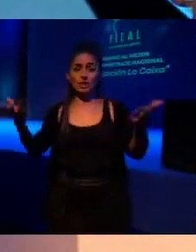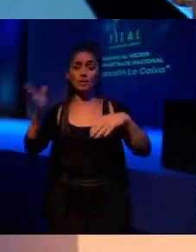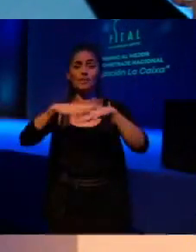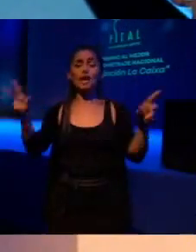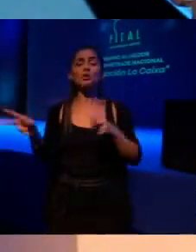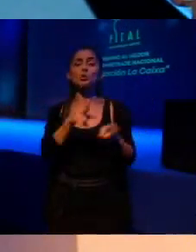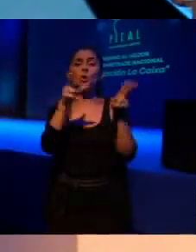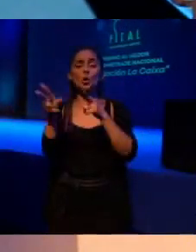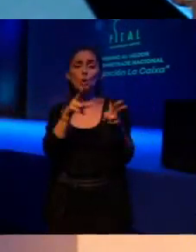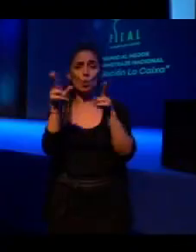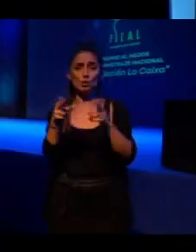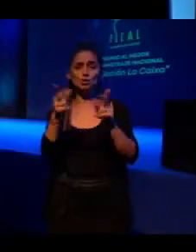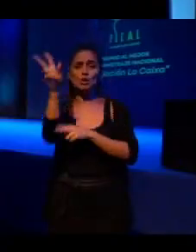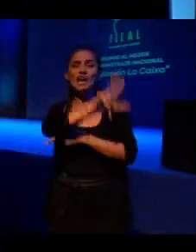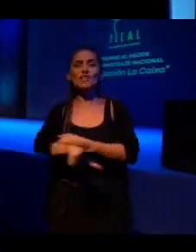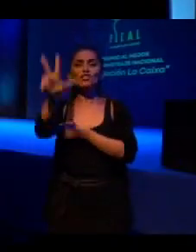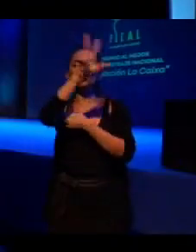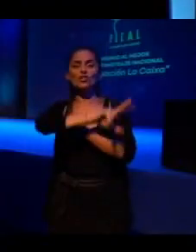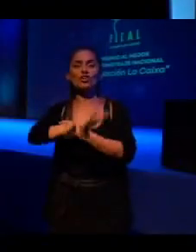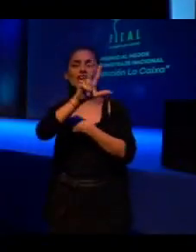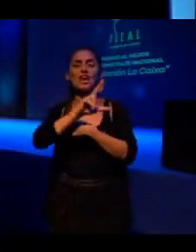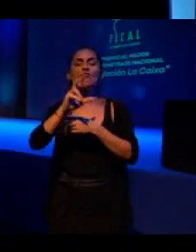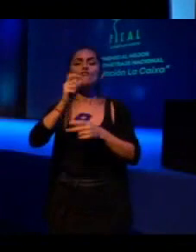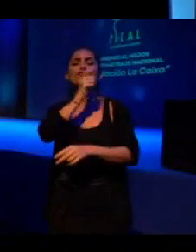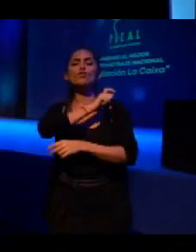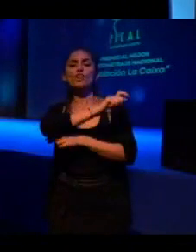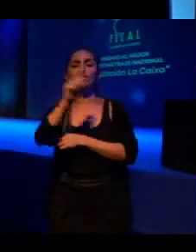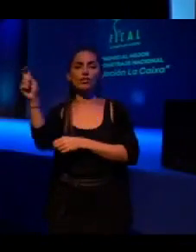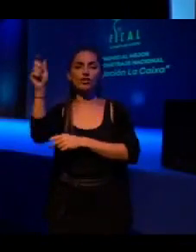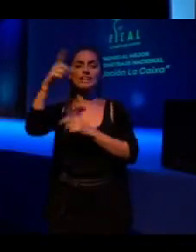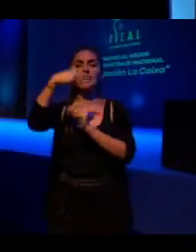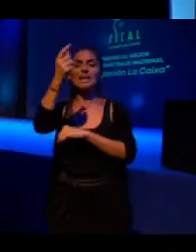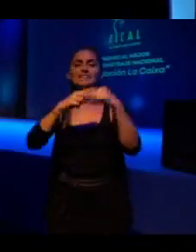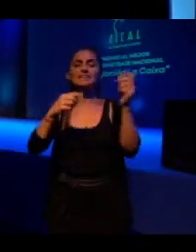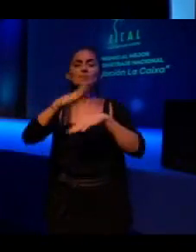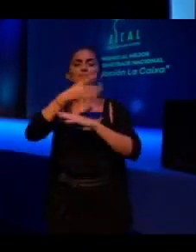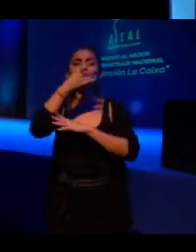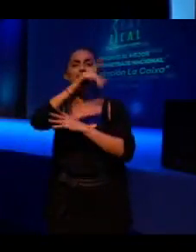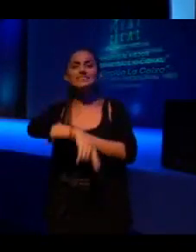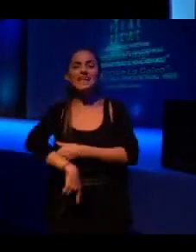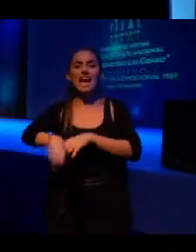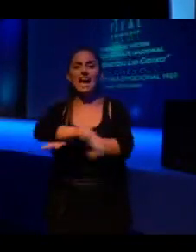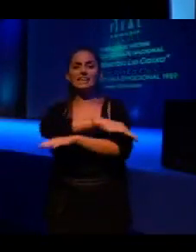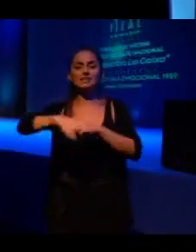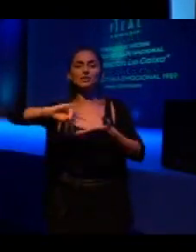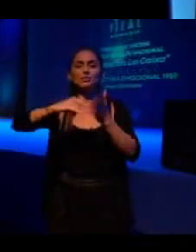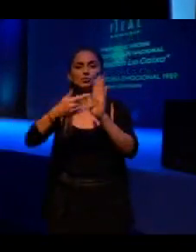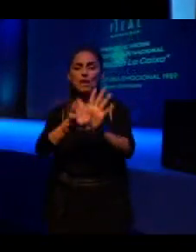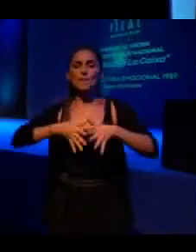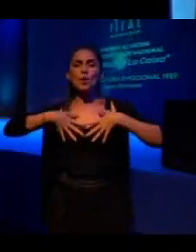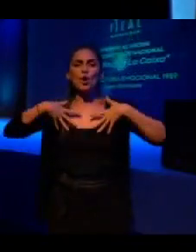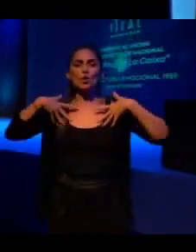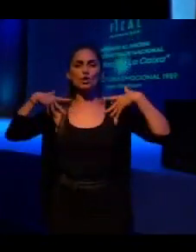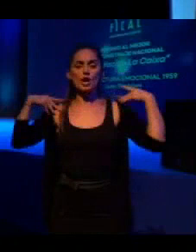lleva su nombre. El premio Mejor Cortometraje Nacional Fundación La Caixa es para Arquitectura Emocional 1959 de